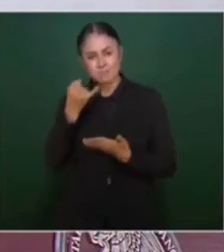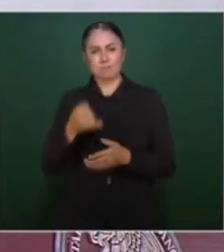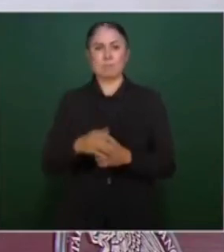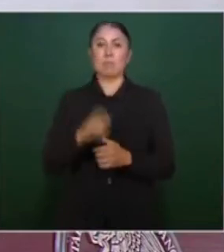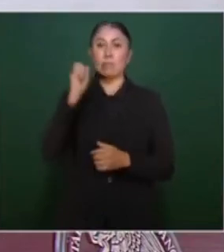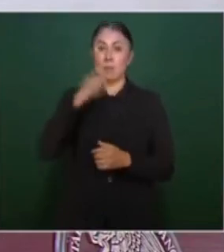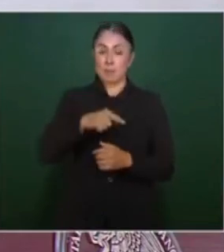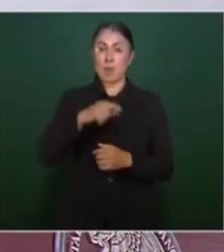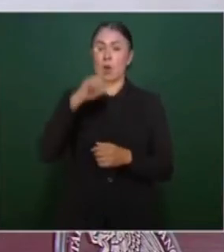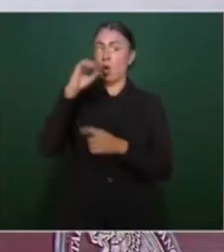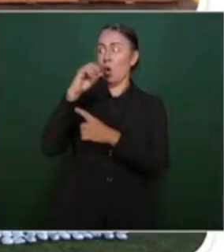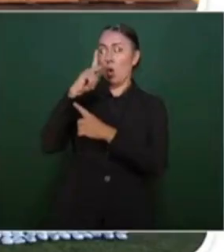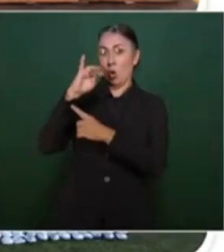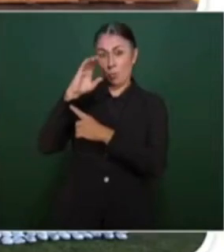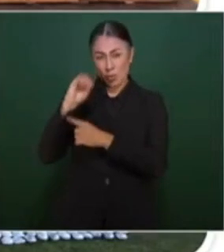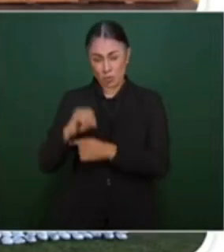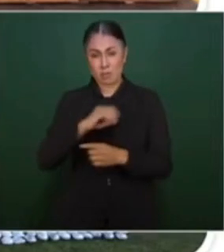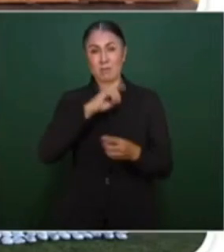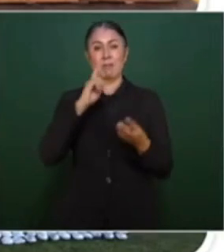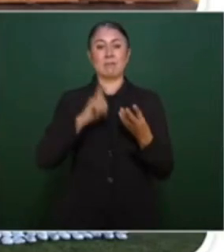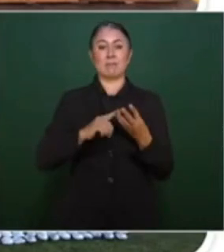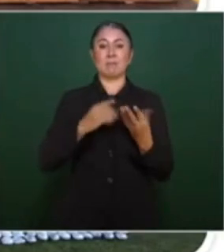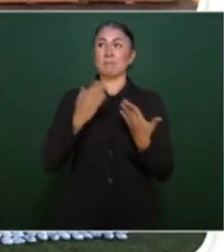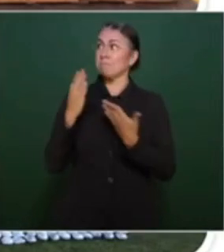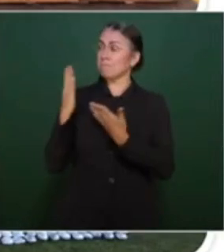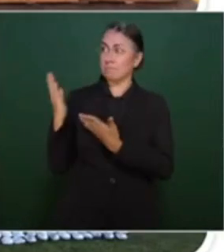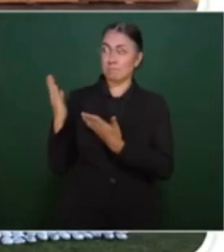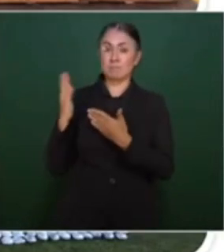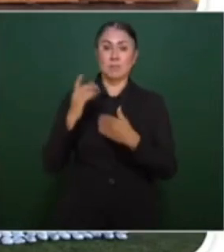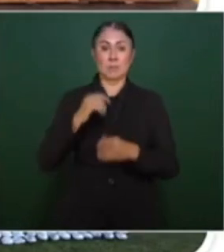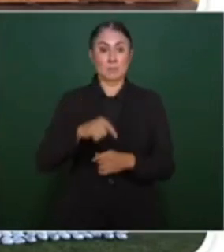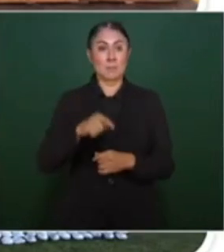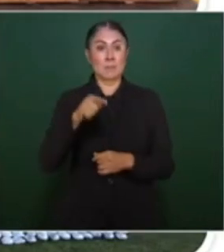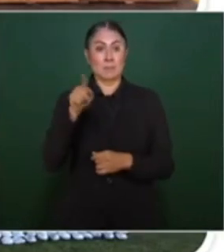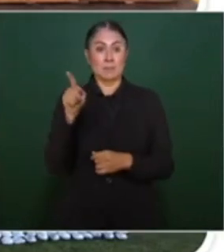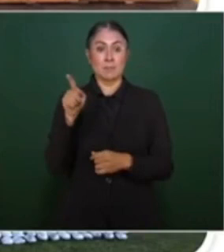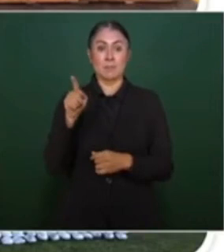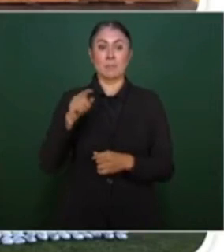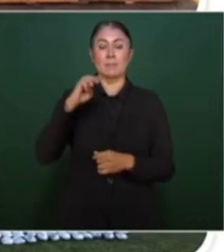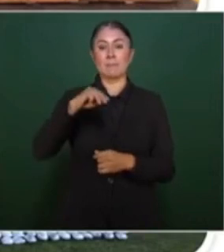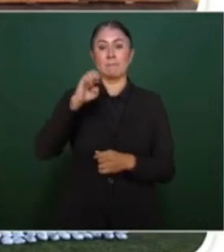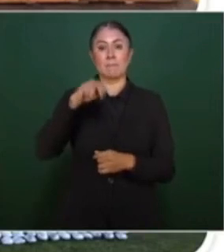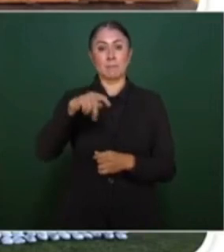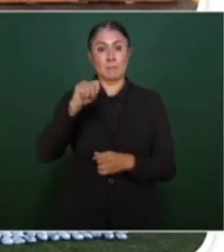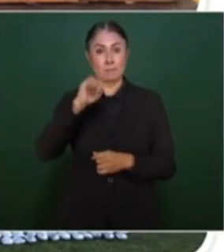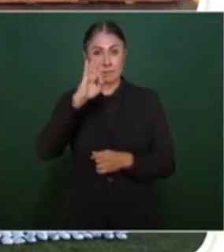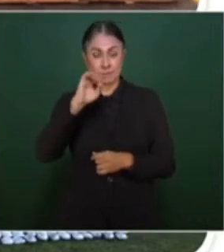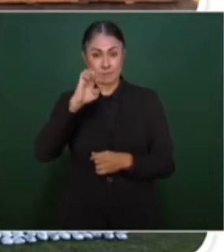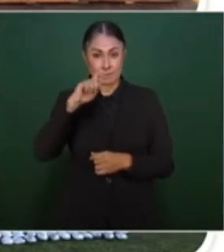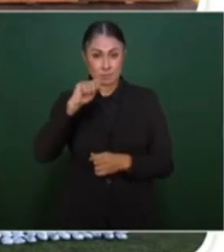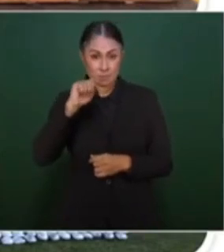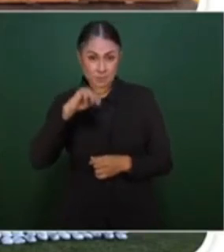kilogramos de metanfetaminas, 274 armas entre cortas y largas.